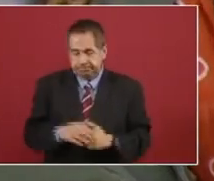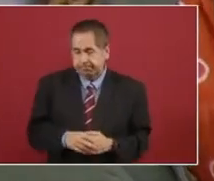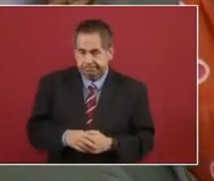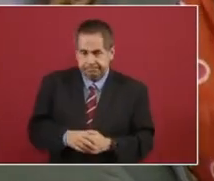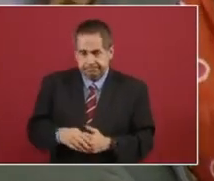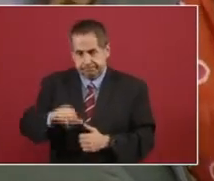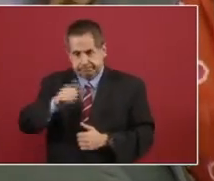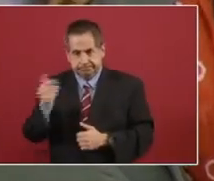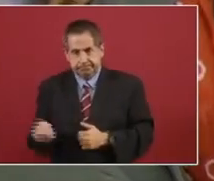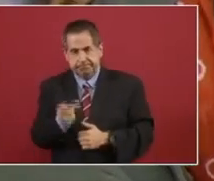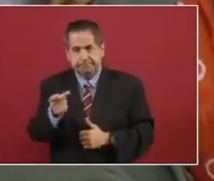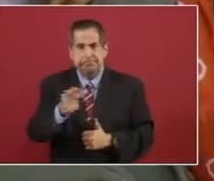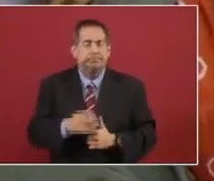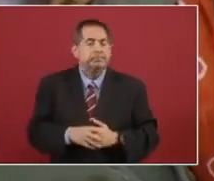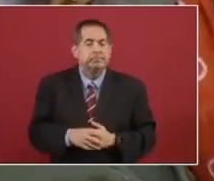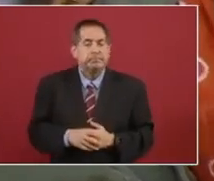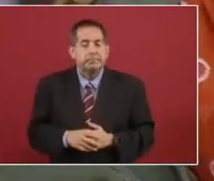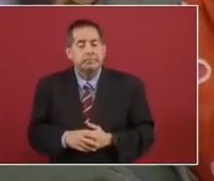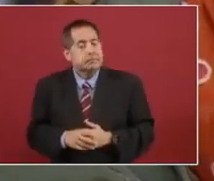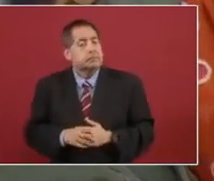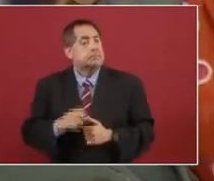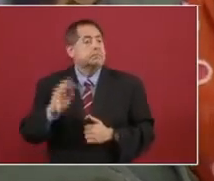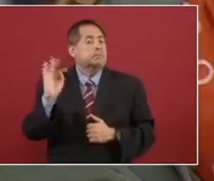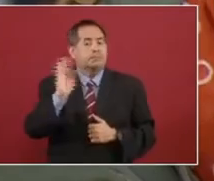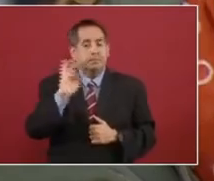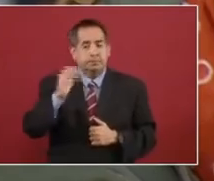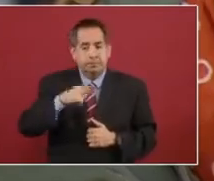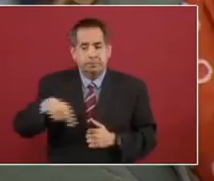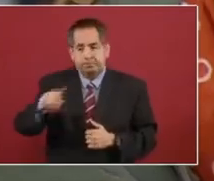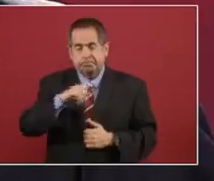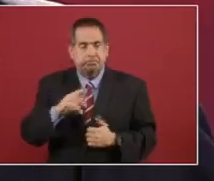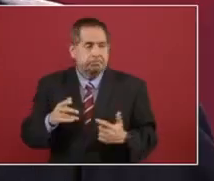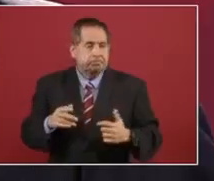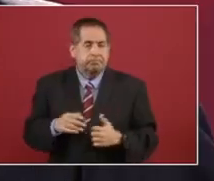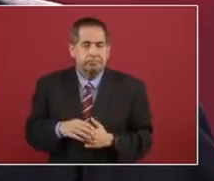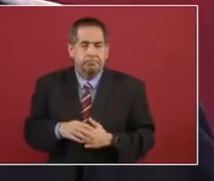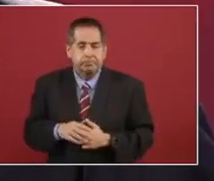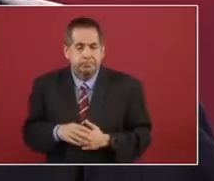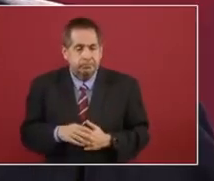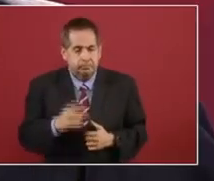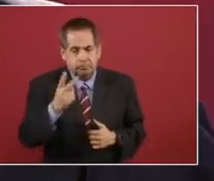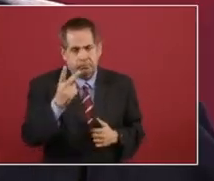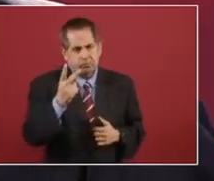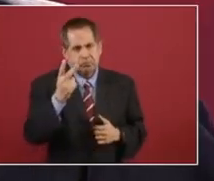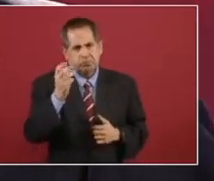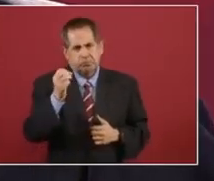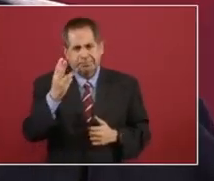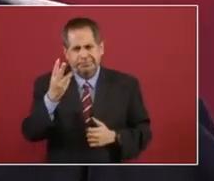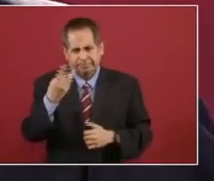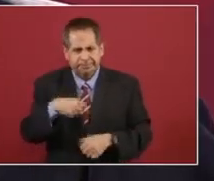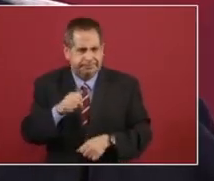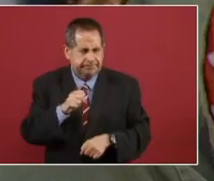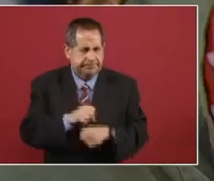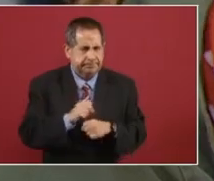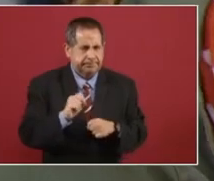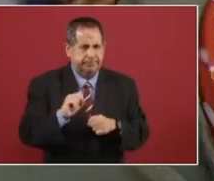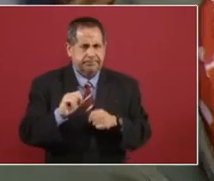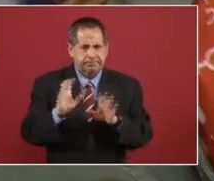pregunta es si después de todas estas dos o tres semanas que se han